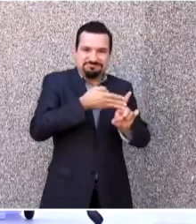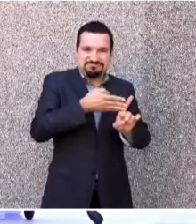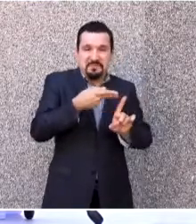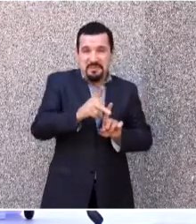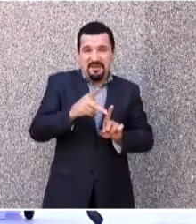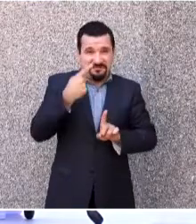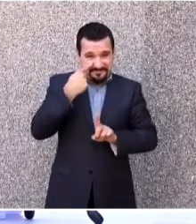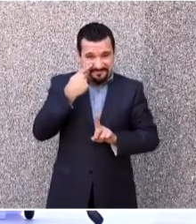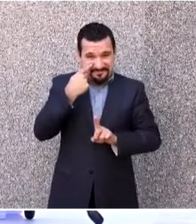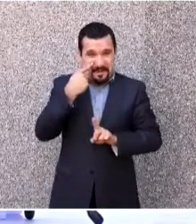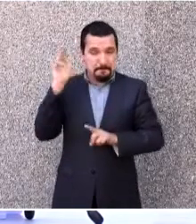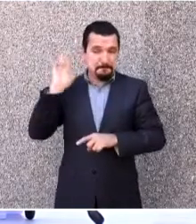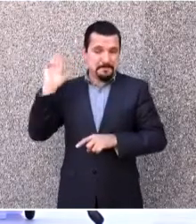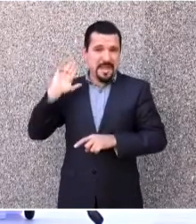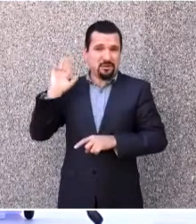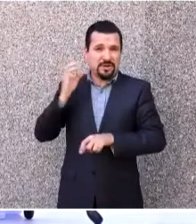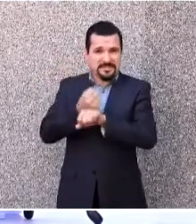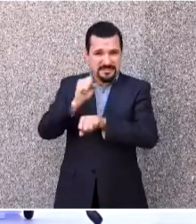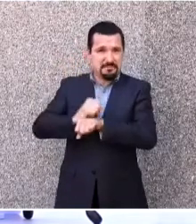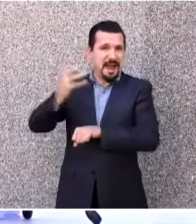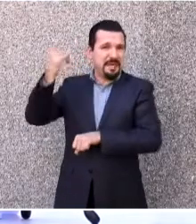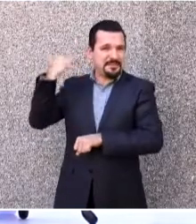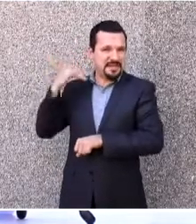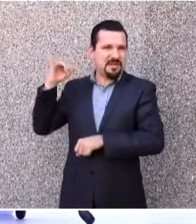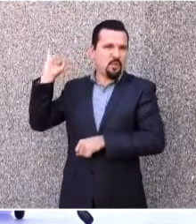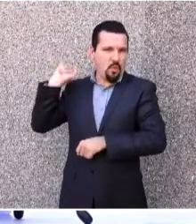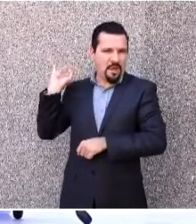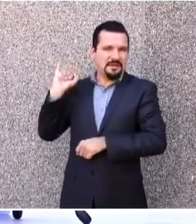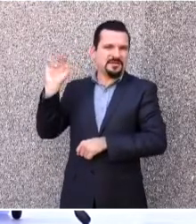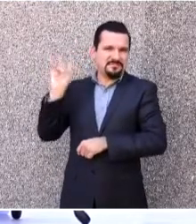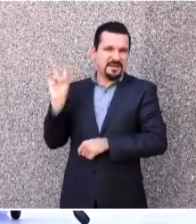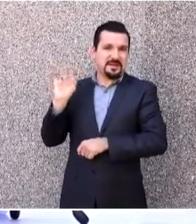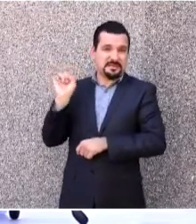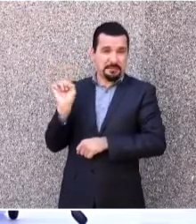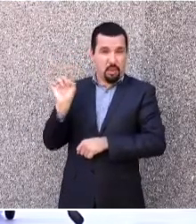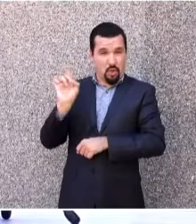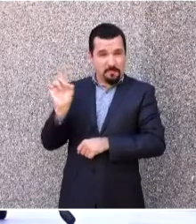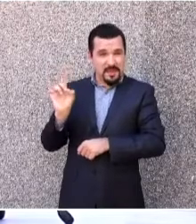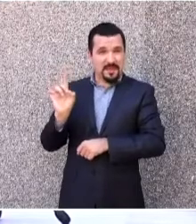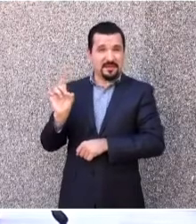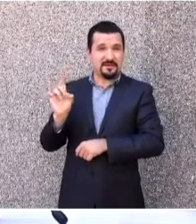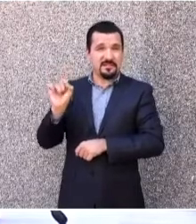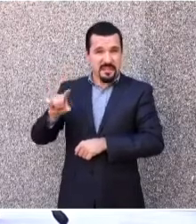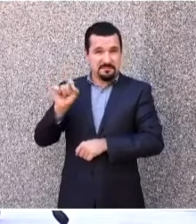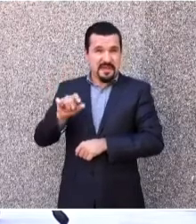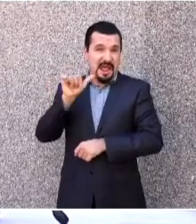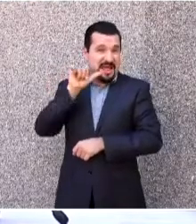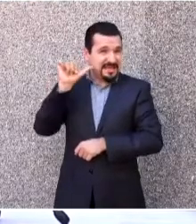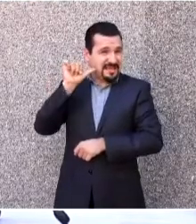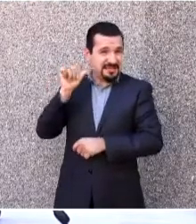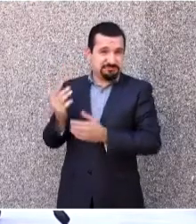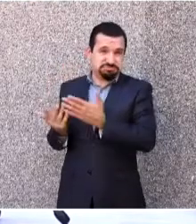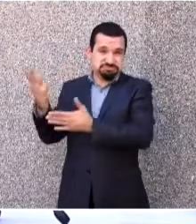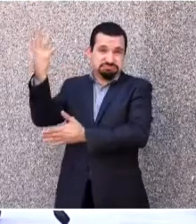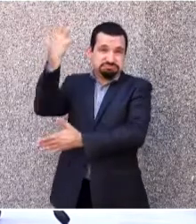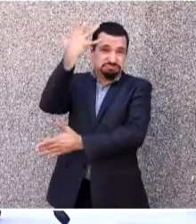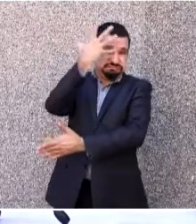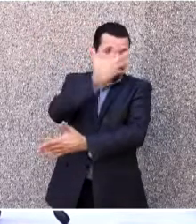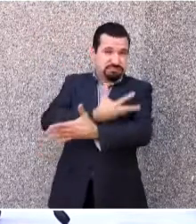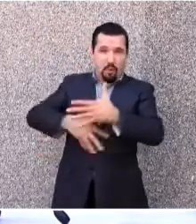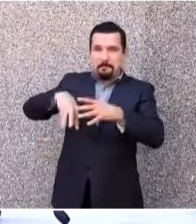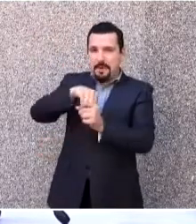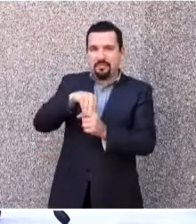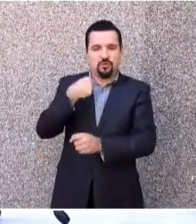miércoles de la semana pasada, jueves, viernes, sábado, domingo y todo el día de ayer, hemos